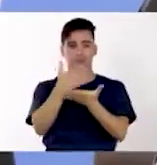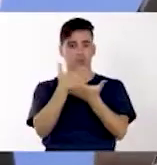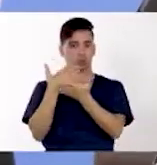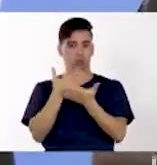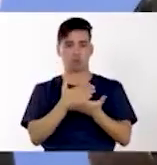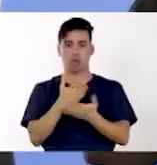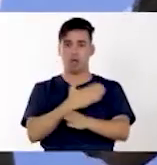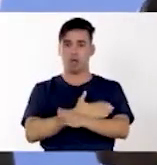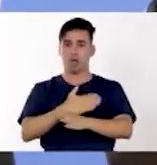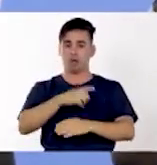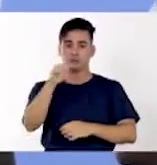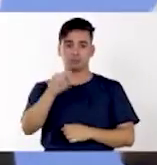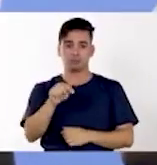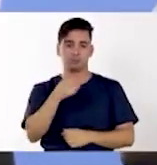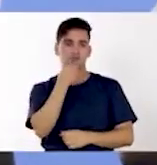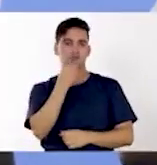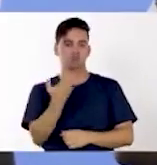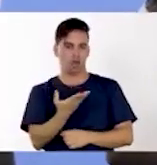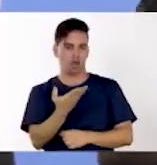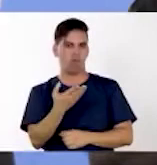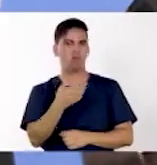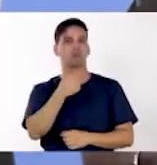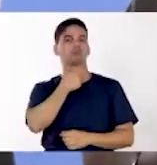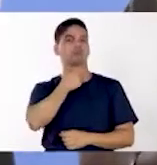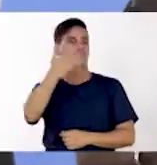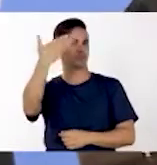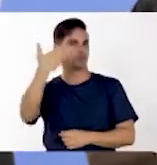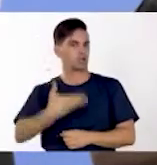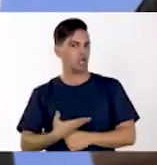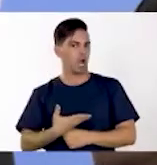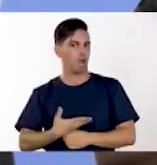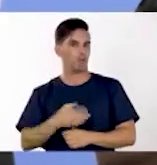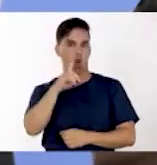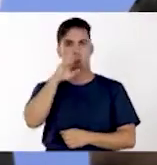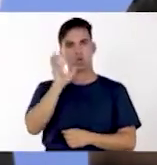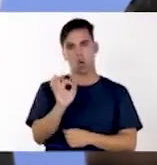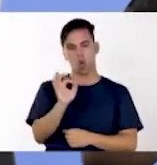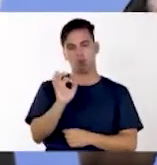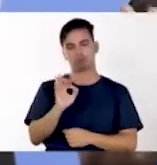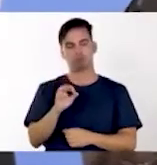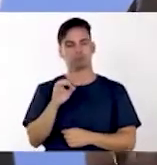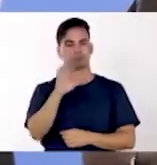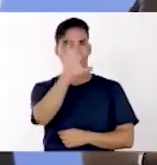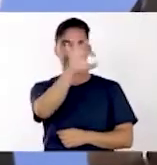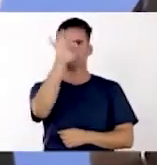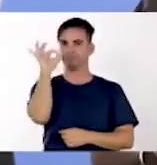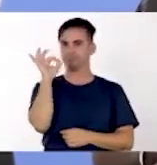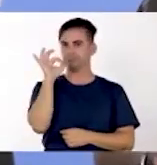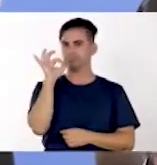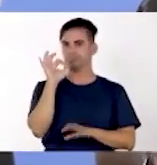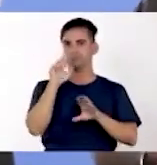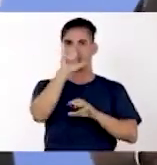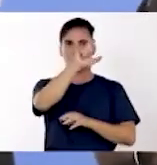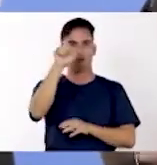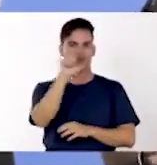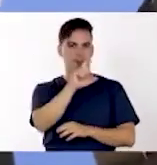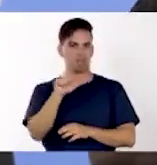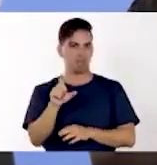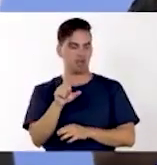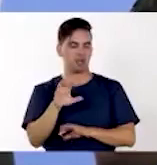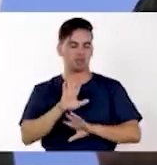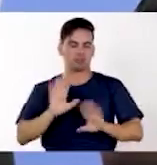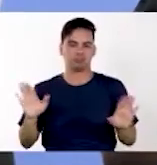momento pueden salir en la prueba o no pueden salir, o le puede salir cualquier fragmento o